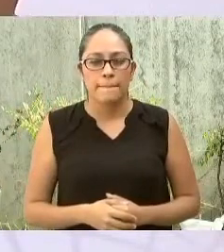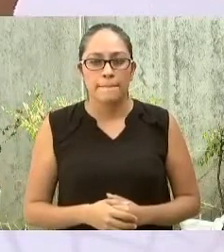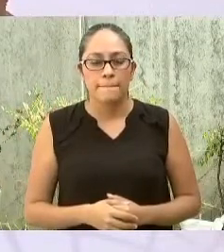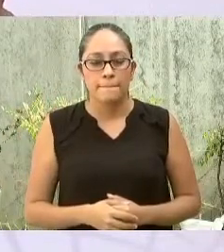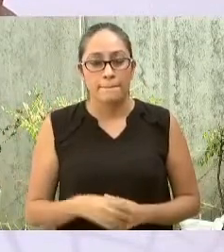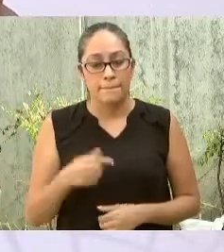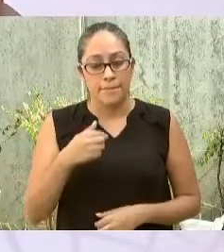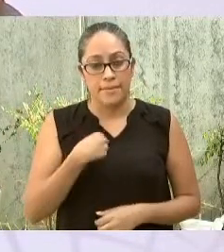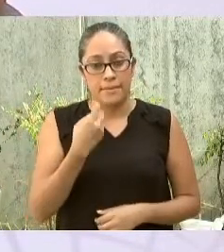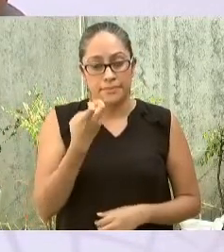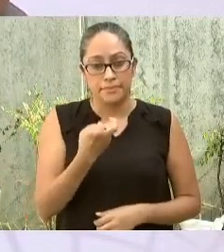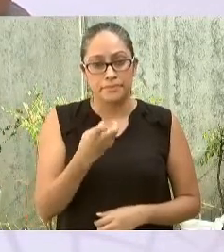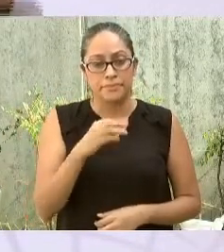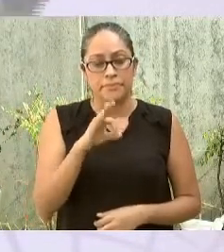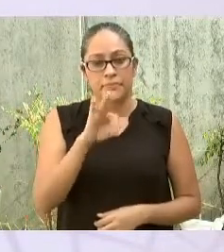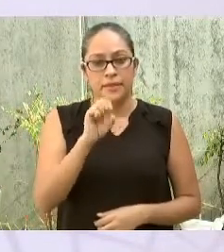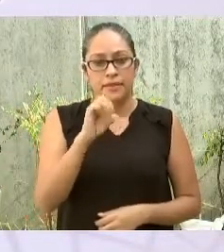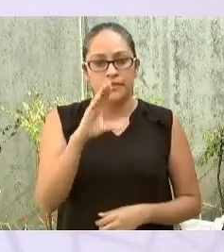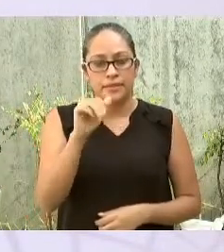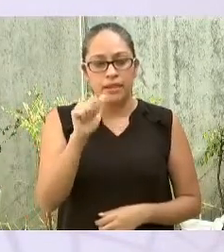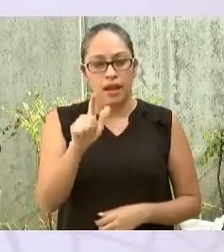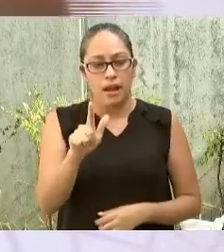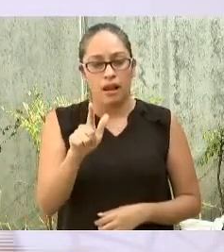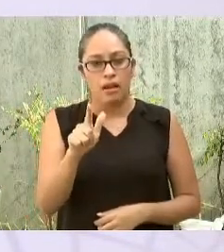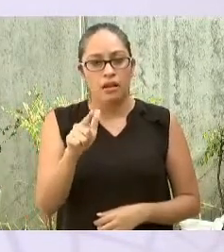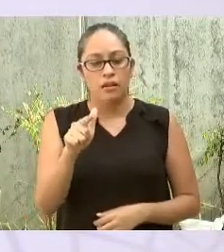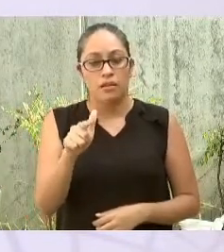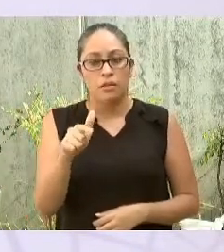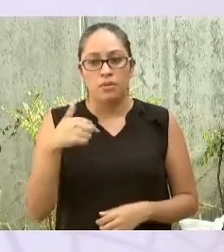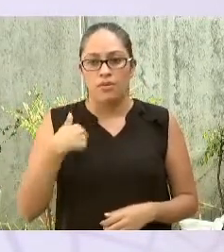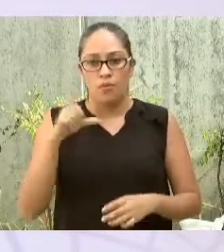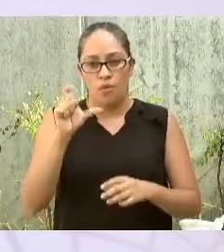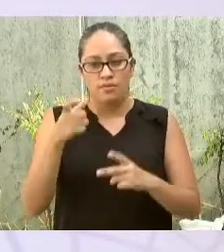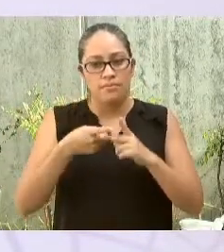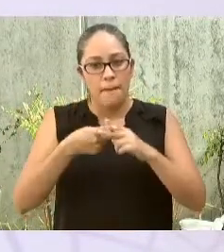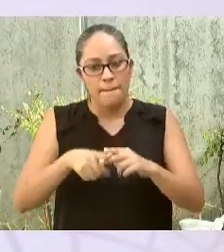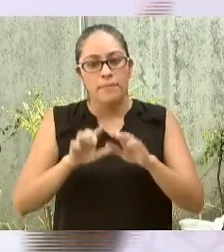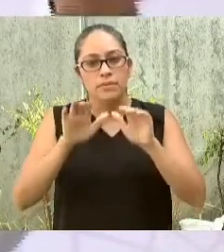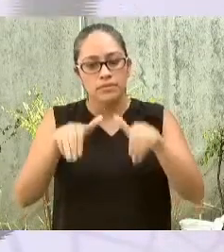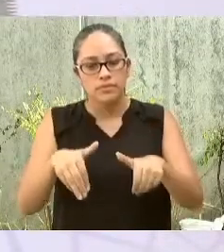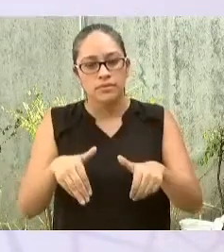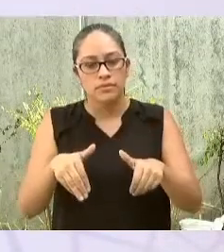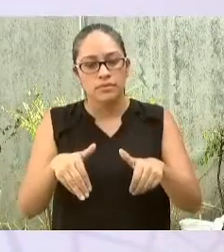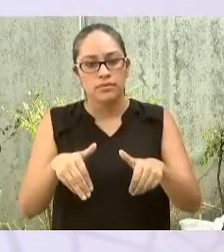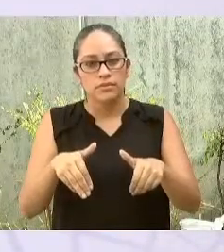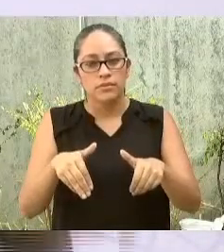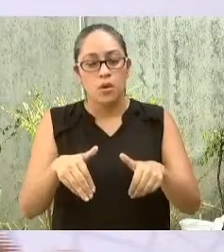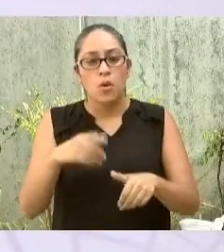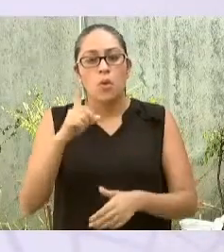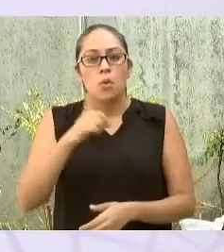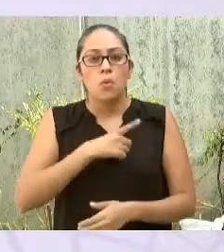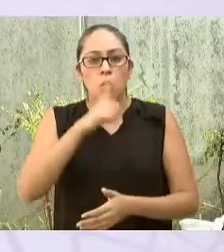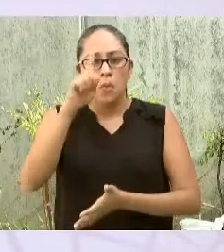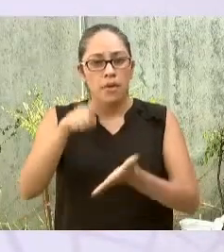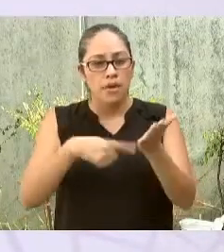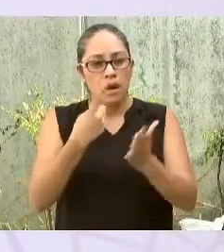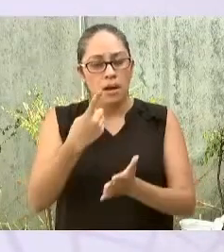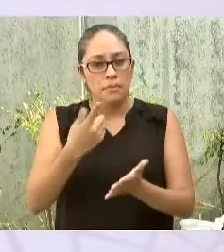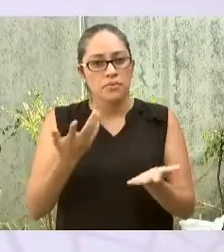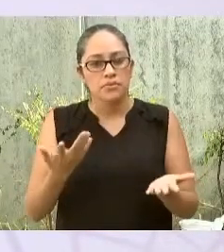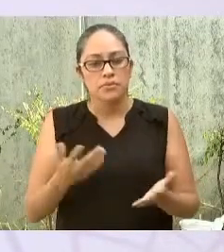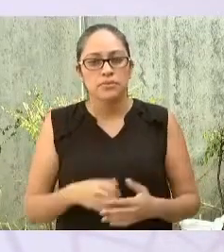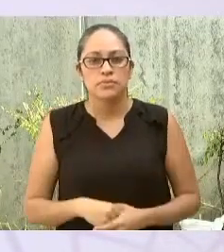fiscal, bueno, desde que entró, creo que una vez he hablado por teléfono con él,